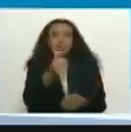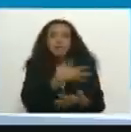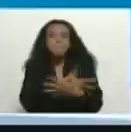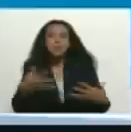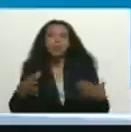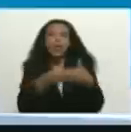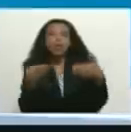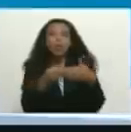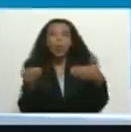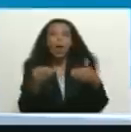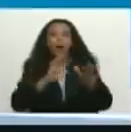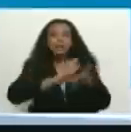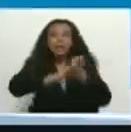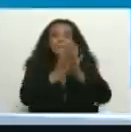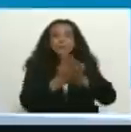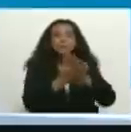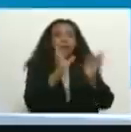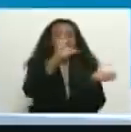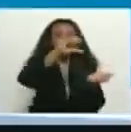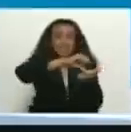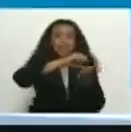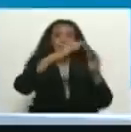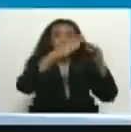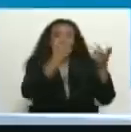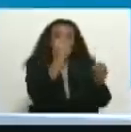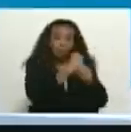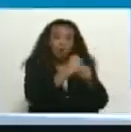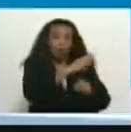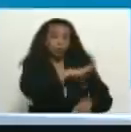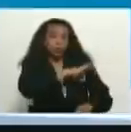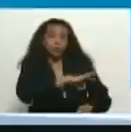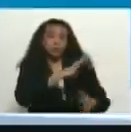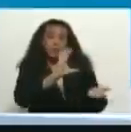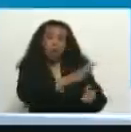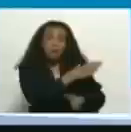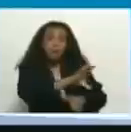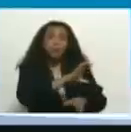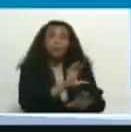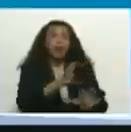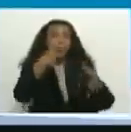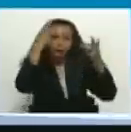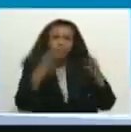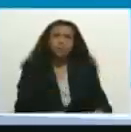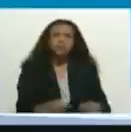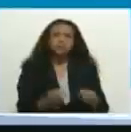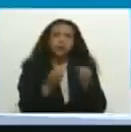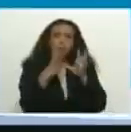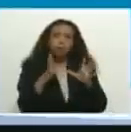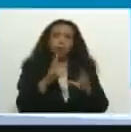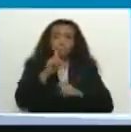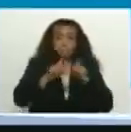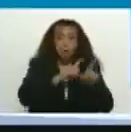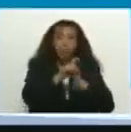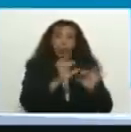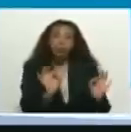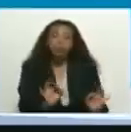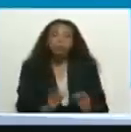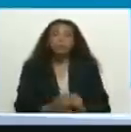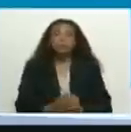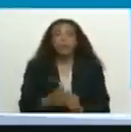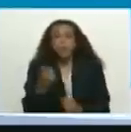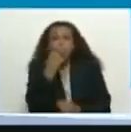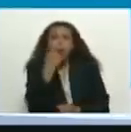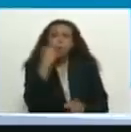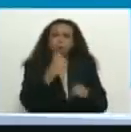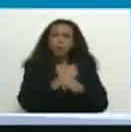1, 2, 3, 10 millones de dólares para terminar el Centro de Acción Social, que es una maravilla. ¿Ah? Garantizada la maravilla. ¿Ah?